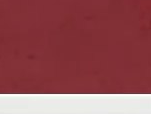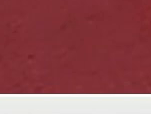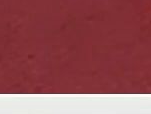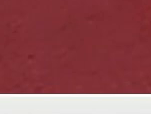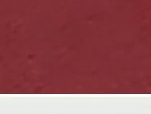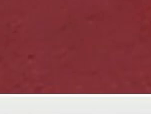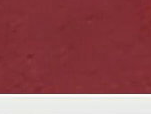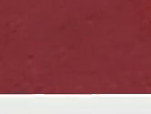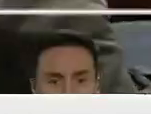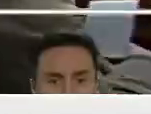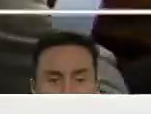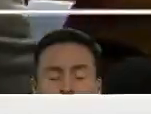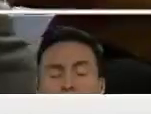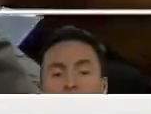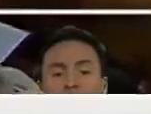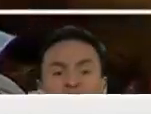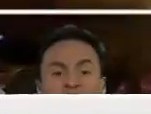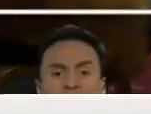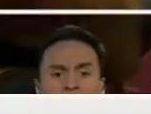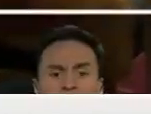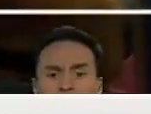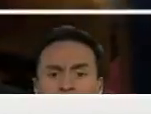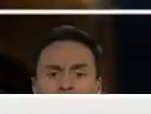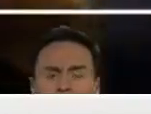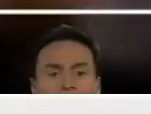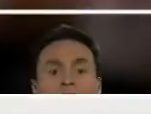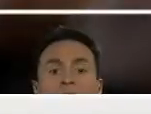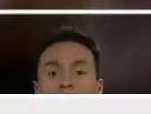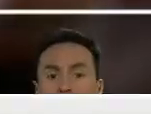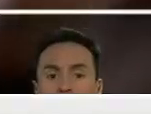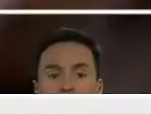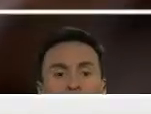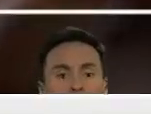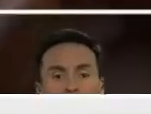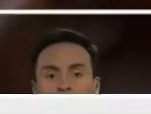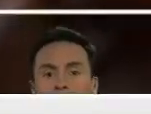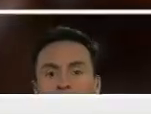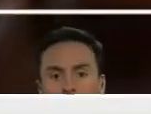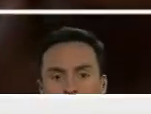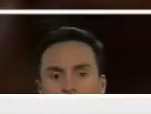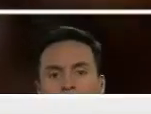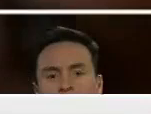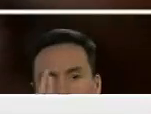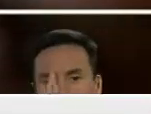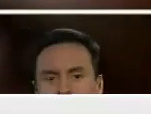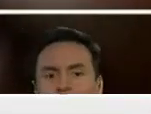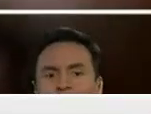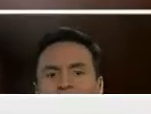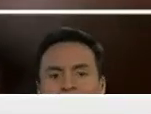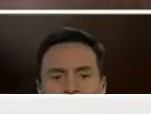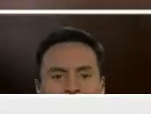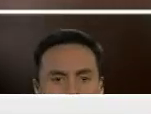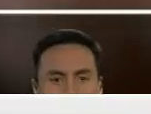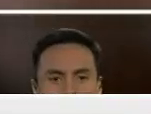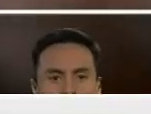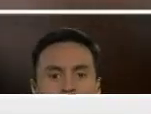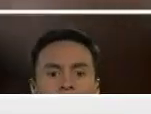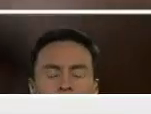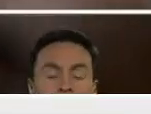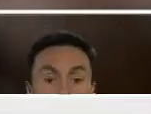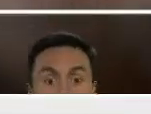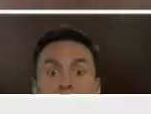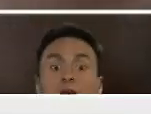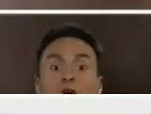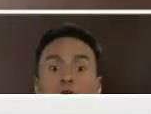ocasiones llamó a la unidad de todos. Es cuando nos unimos, respetando nuestras diferencias, cuando